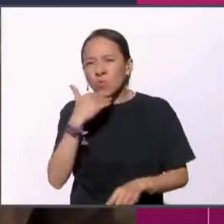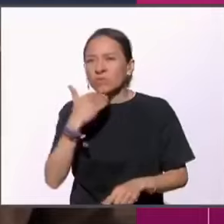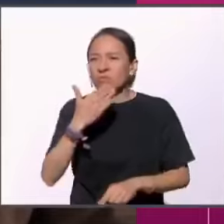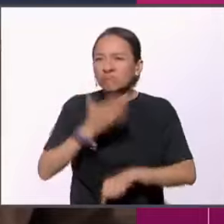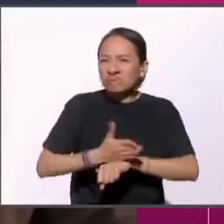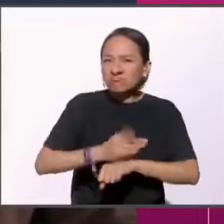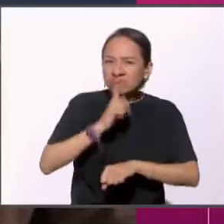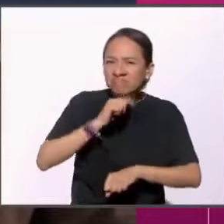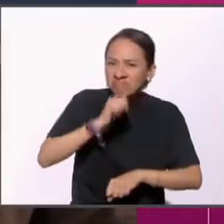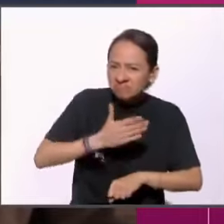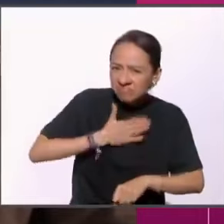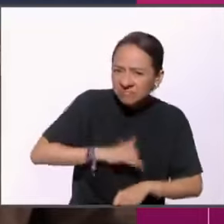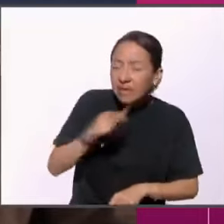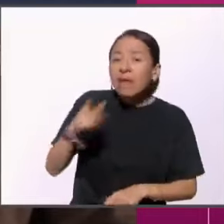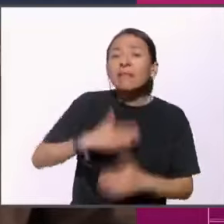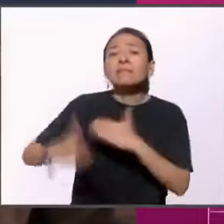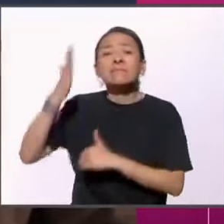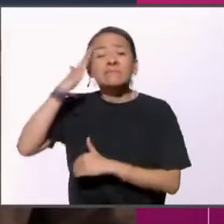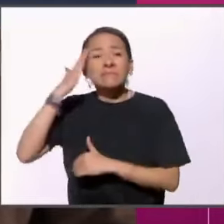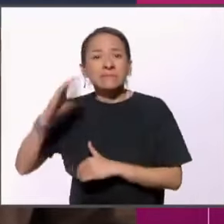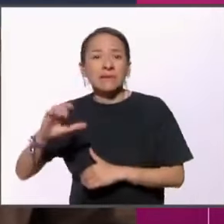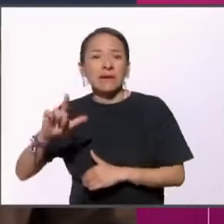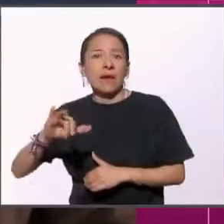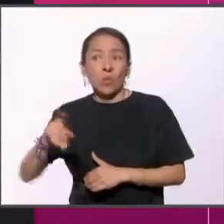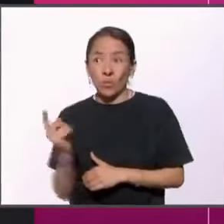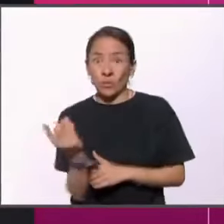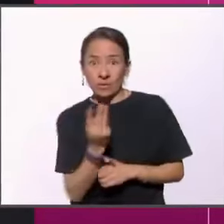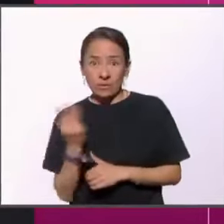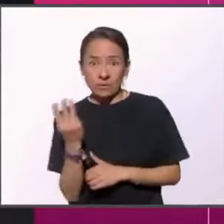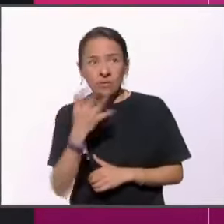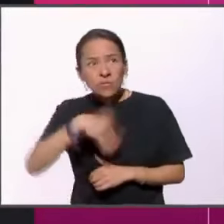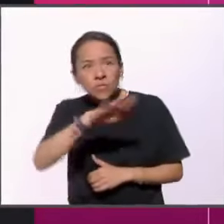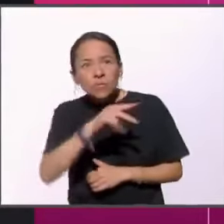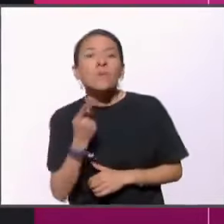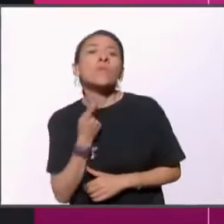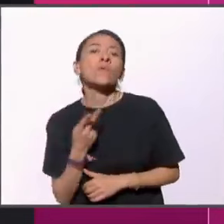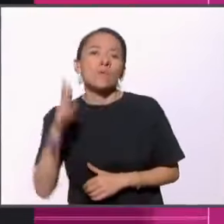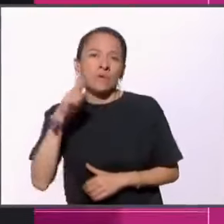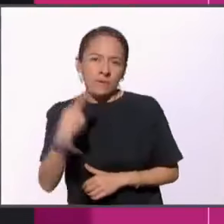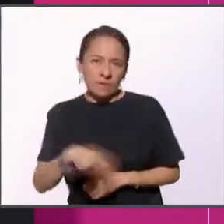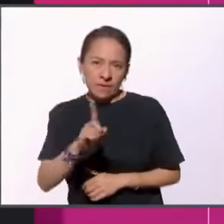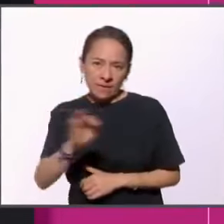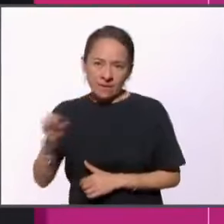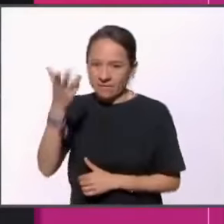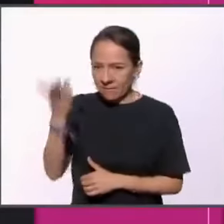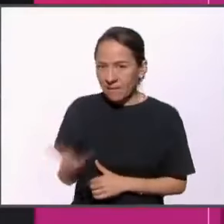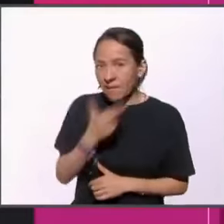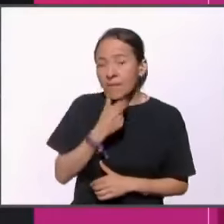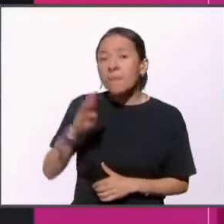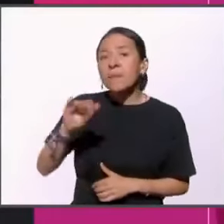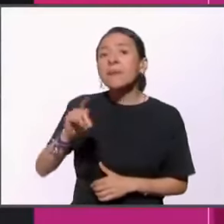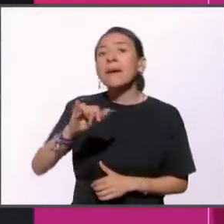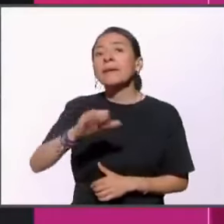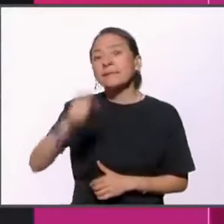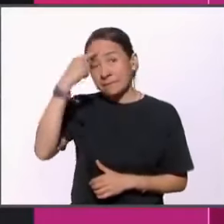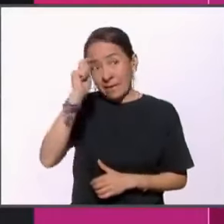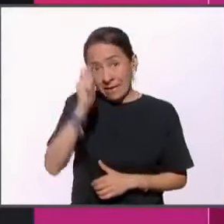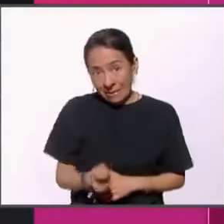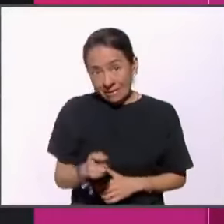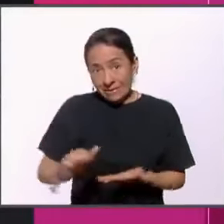por Claudio X González, buscaron al entonces procurador del Distrito Federal, Bernardo Batis, para que cambiara el acta